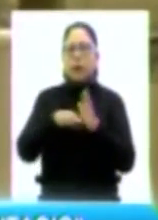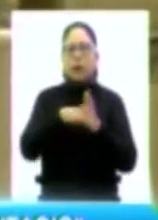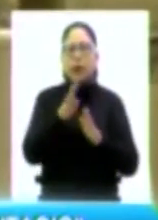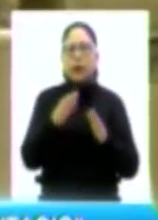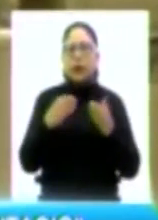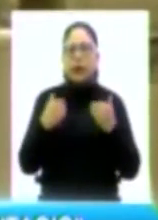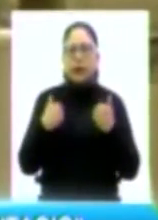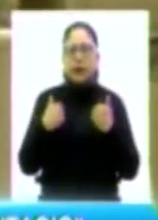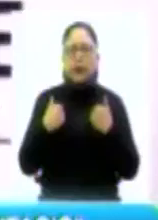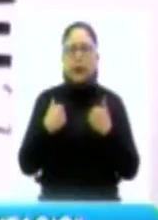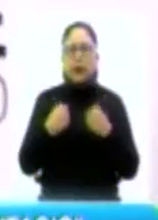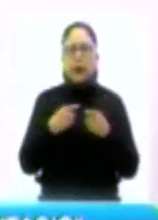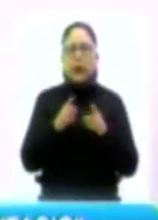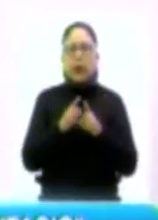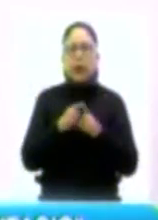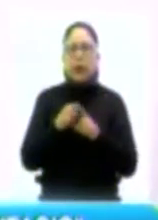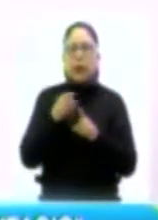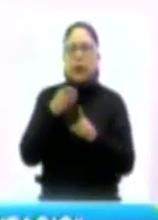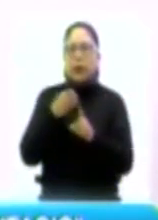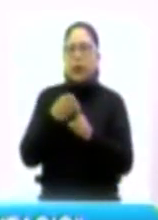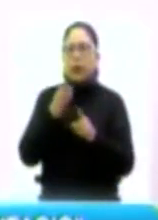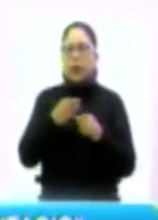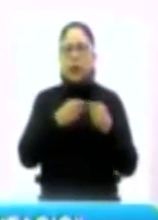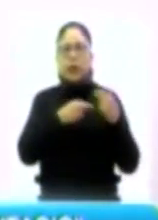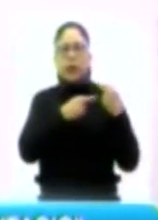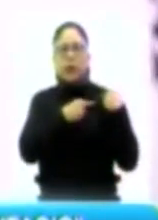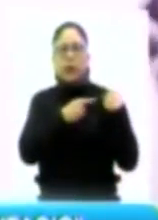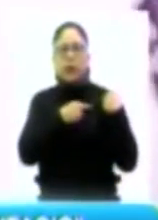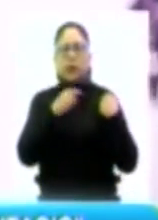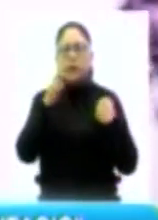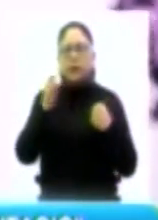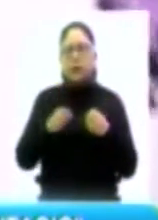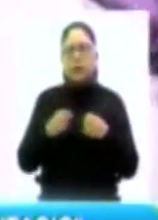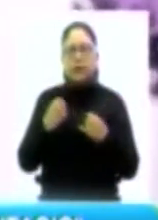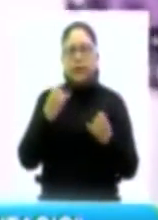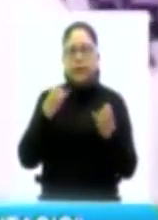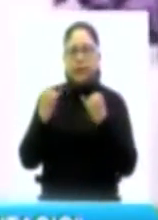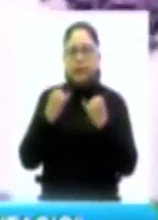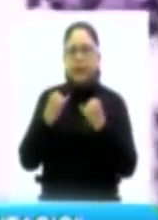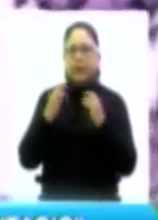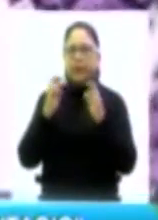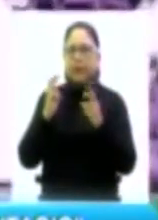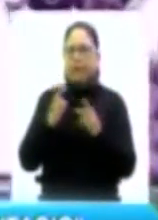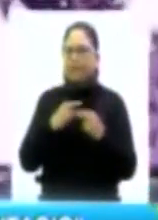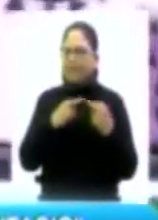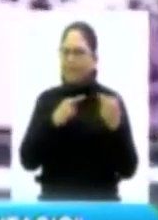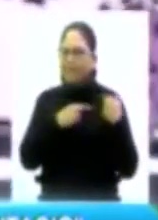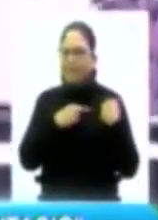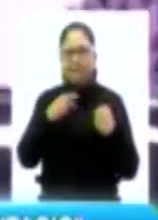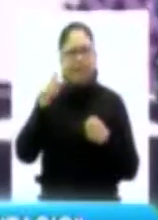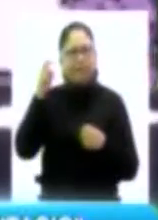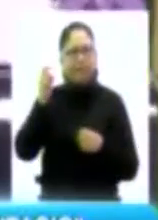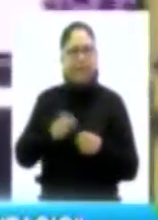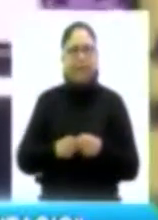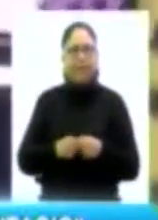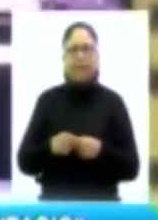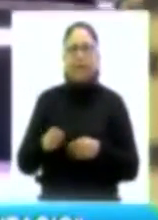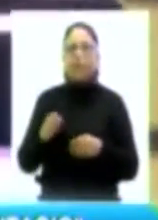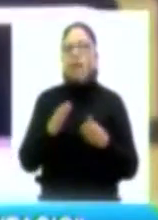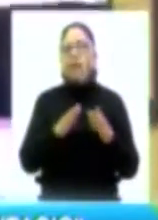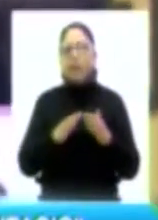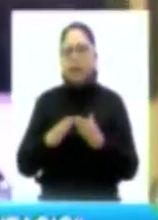ese elemento hay que tratarlo con absoluta responsabilidad, esa información hay que tratarla con responsabilidad ante la